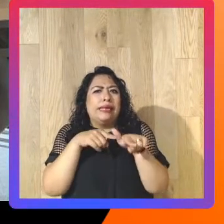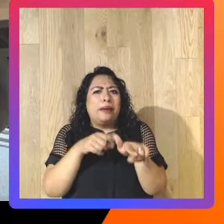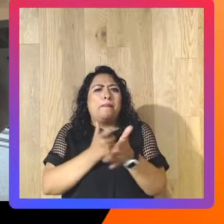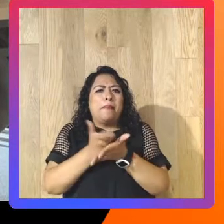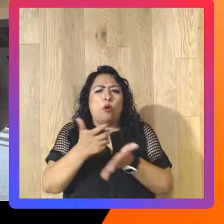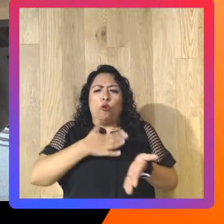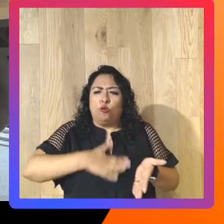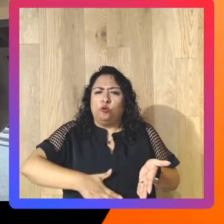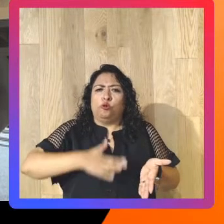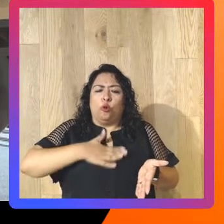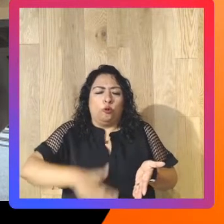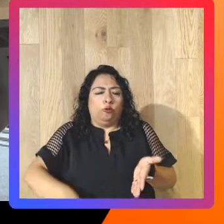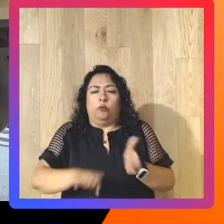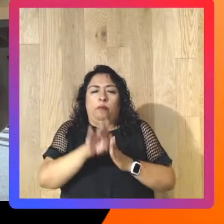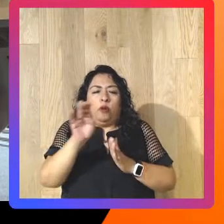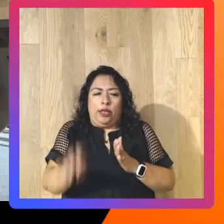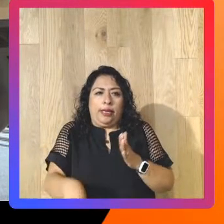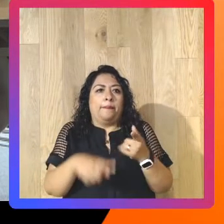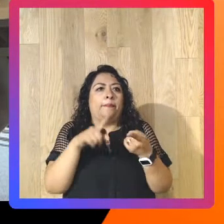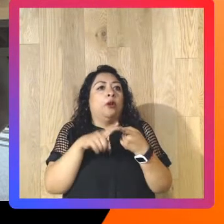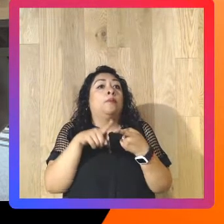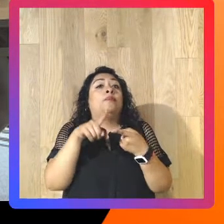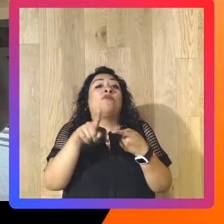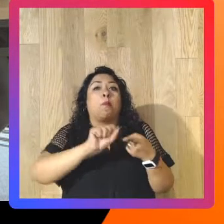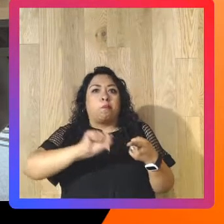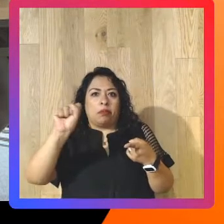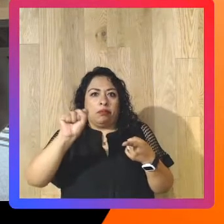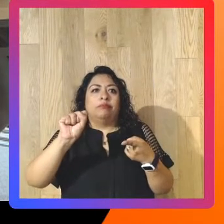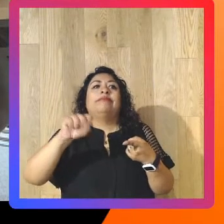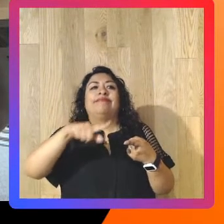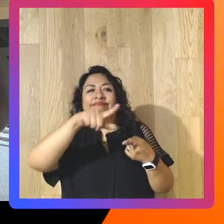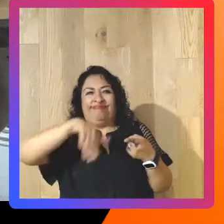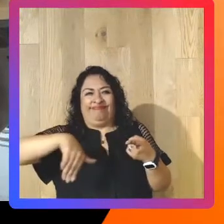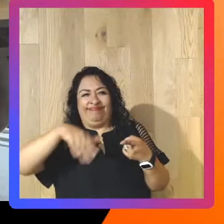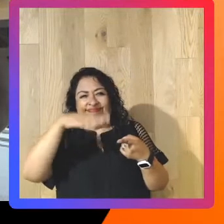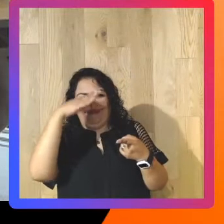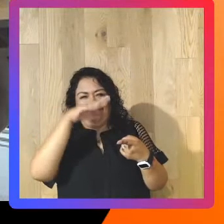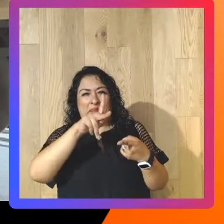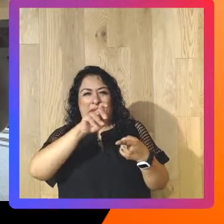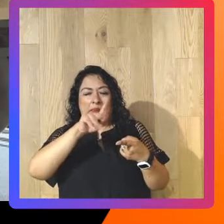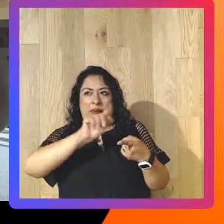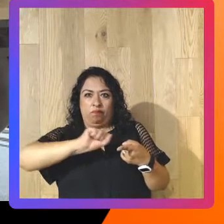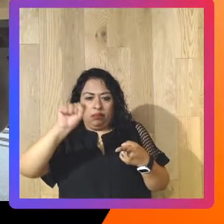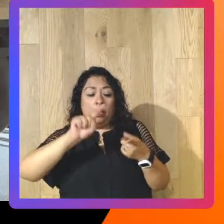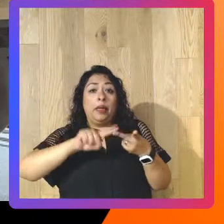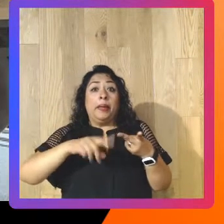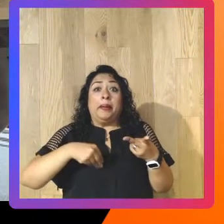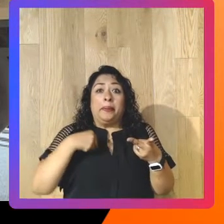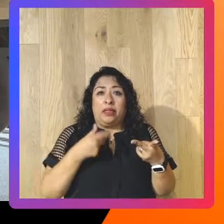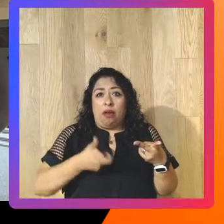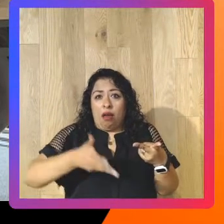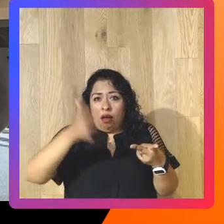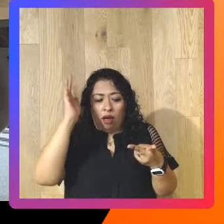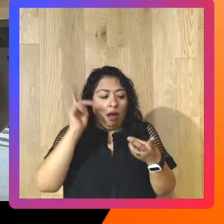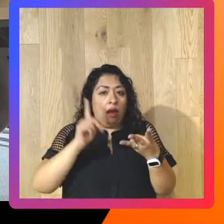salarios dignos. Entre estos factores se incluyen la inflación, que ya nos decía aquí don Pepe, el costo de vida, la